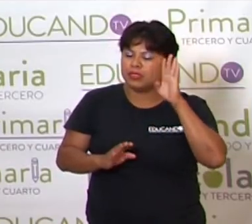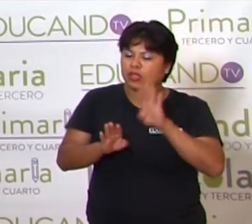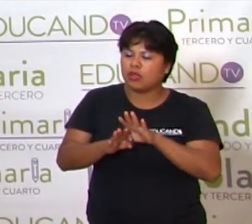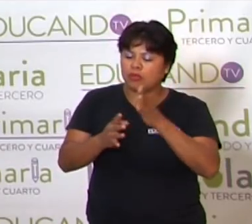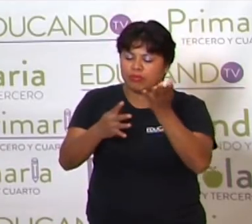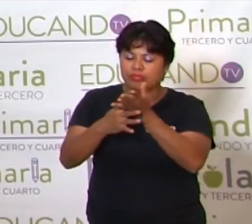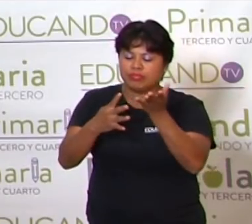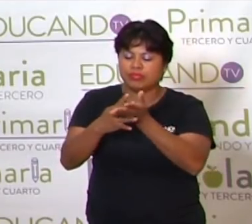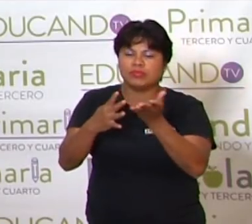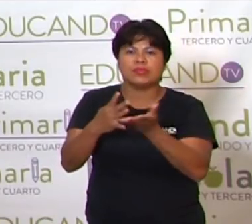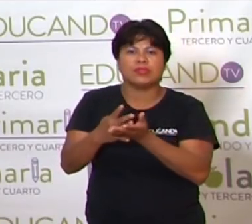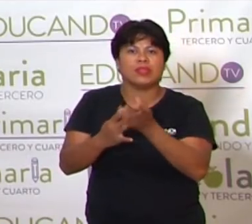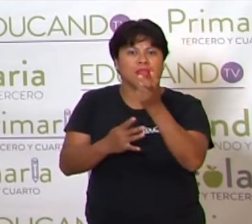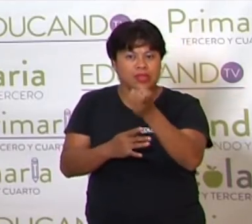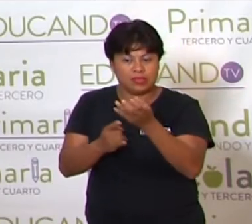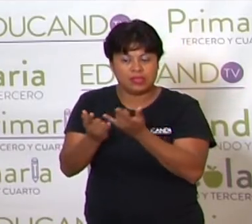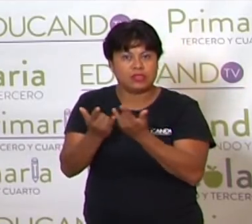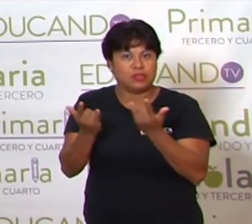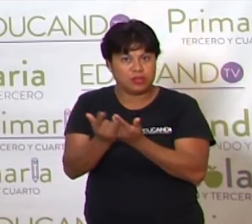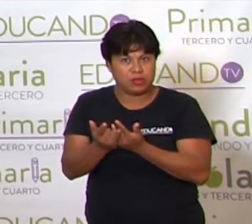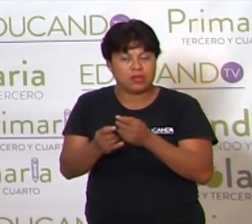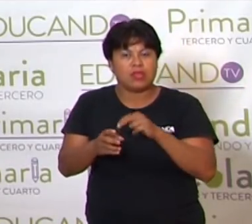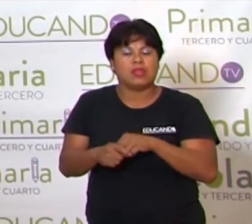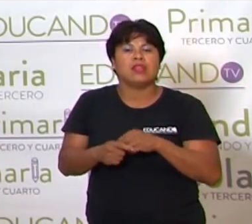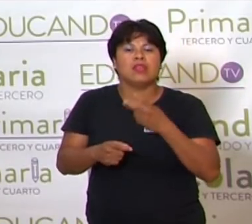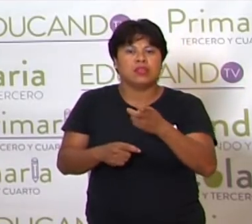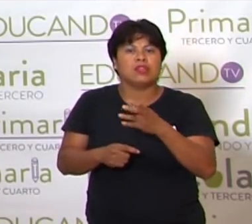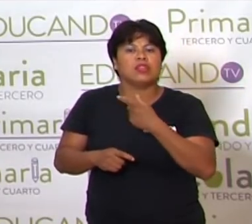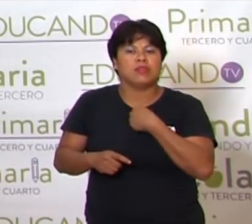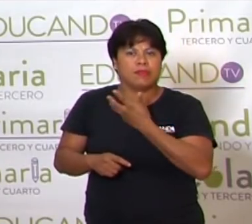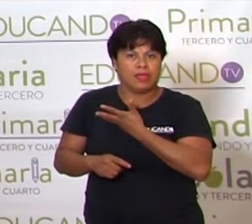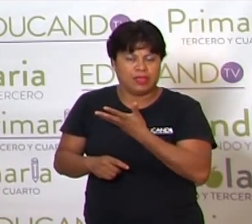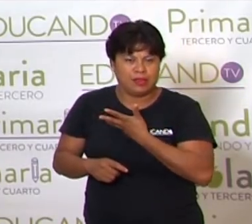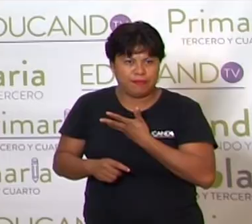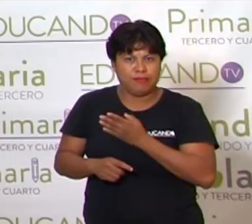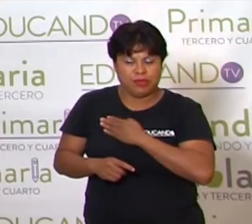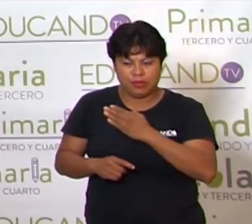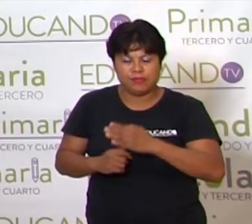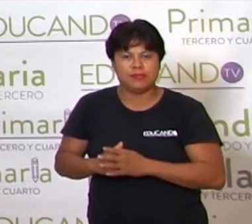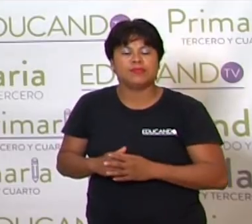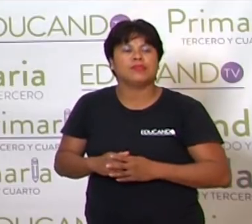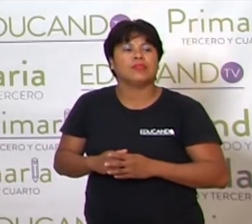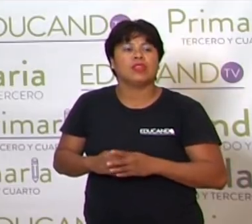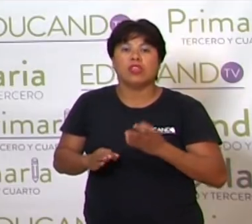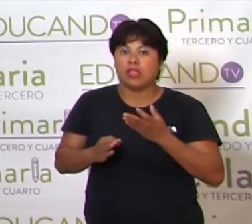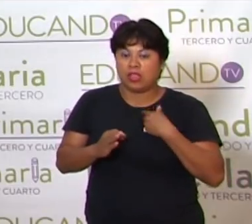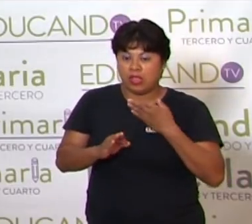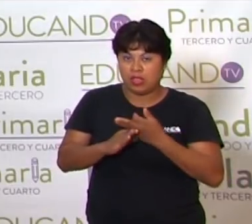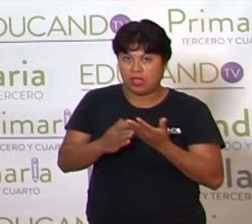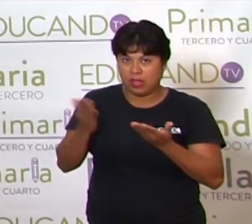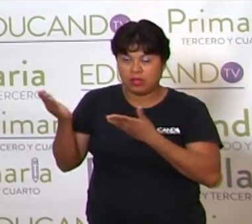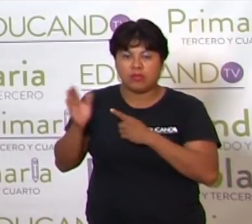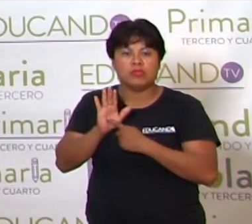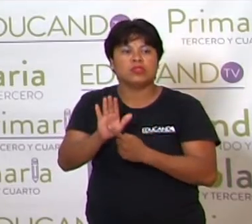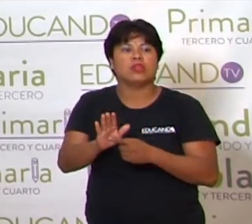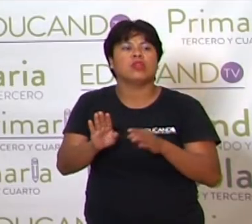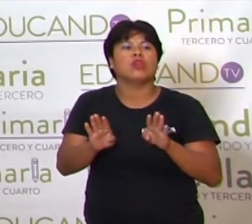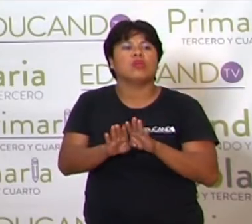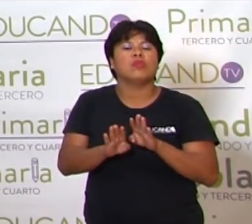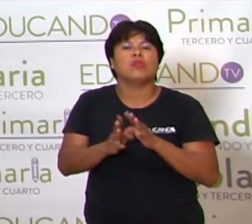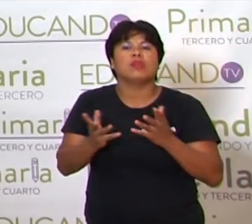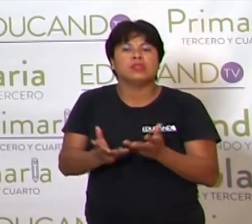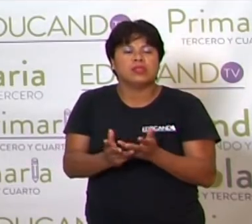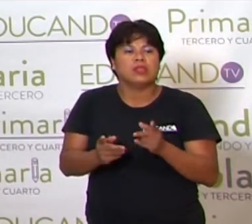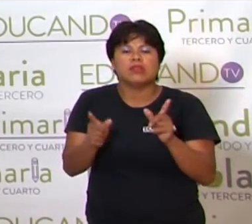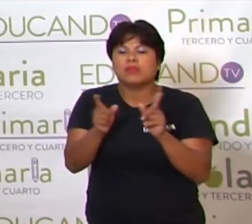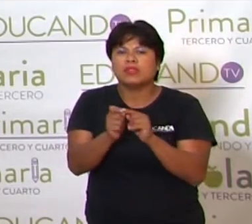división de esa historia, en las escenas que va a tener. Bueno, entonces acá les voy a mostrar hasta dónde voy. Tuve que hacer